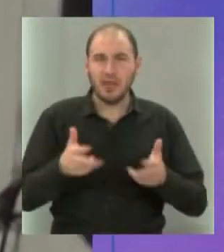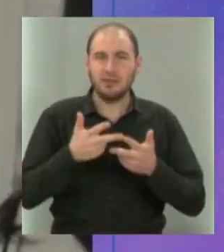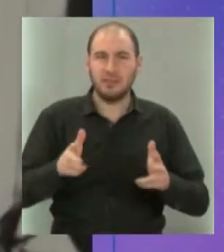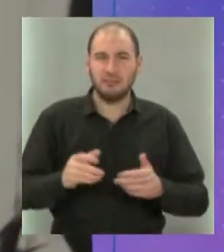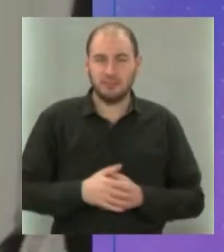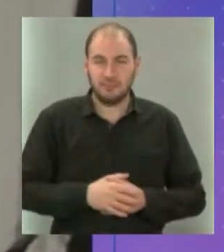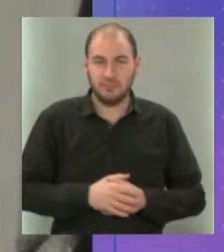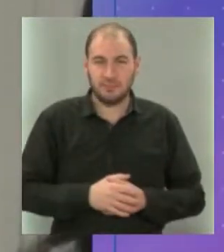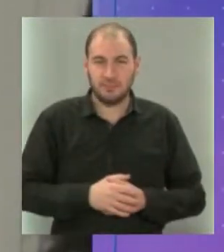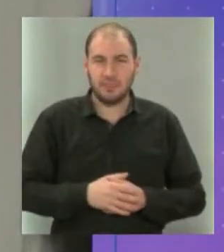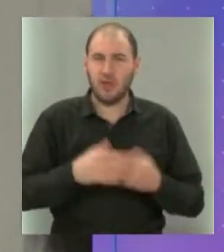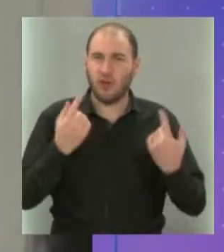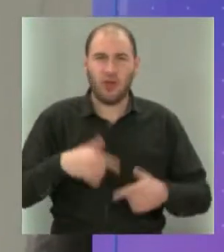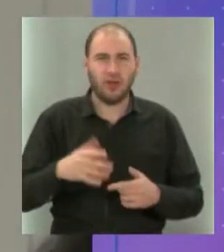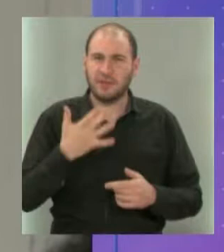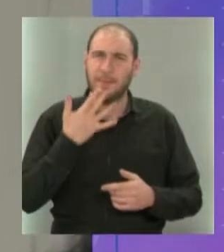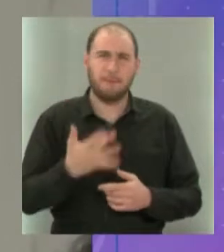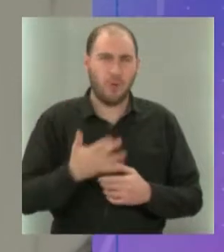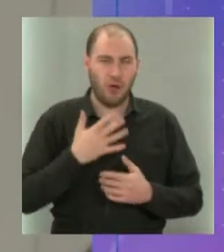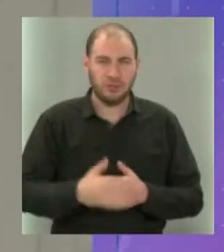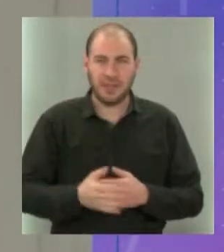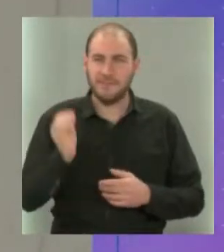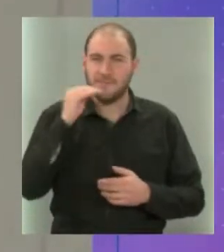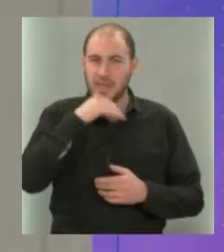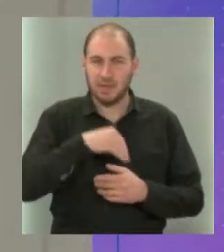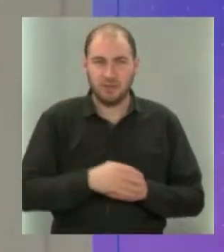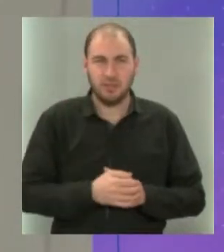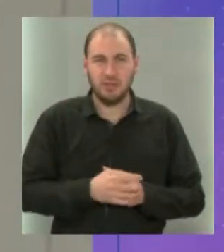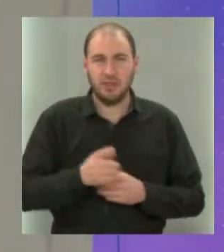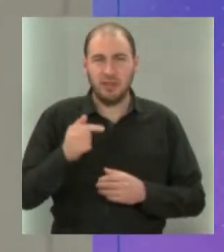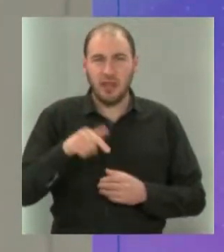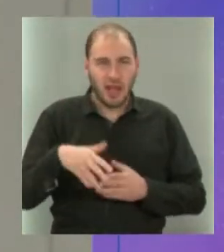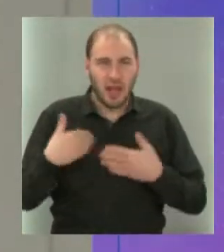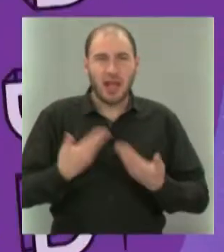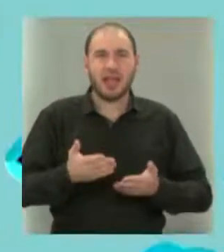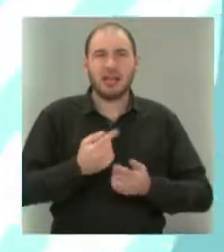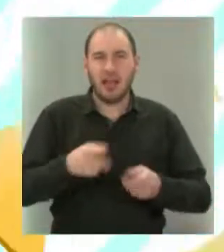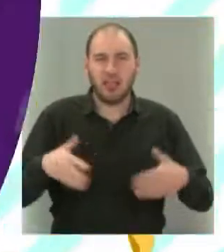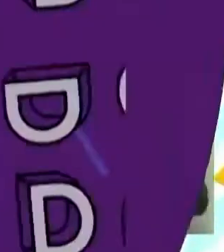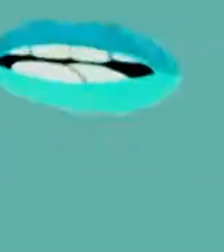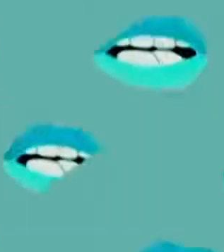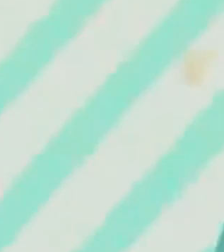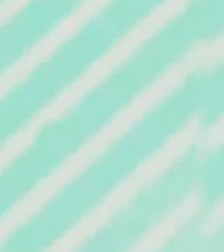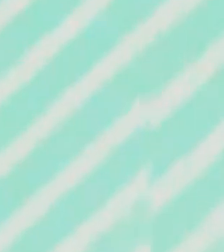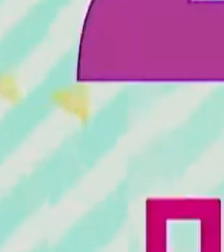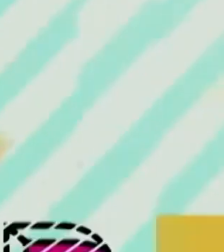cantaba. Qué cosa más maravillosa, el vino le devolvía el canto.